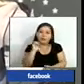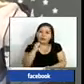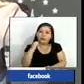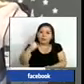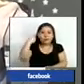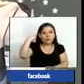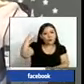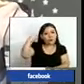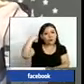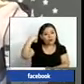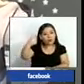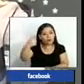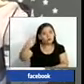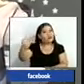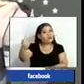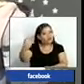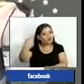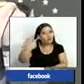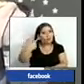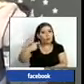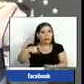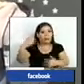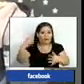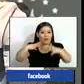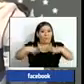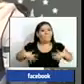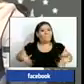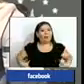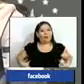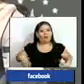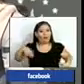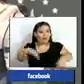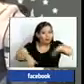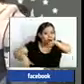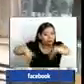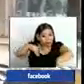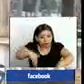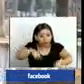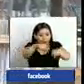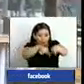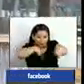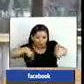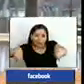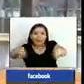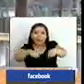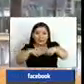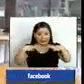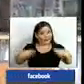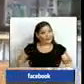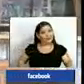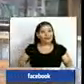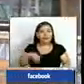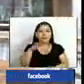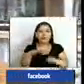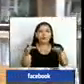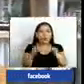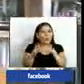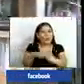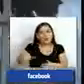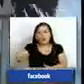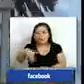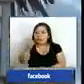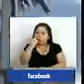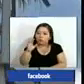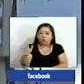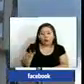importante el uso obligatorio de traje de baños para hacer uso de las piscinas. Los restaurantes también han perdido entre